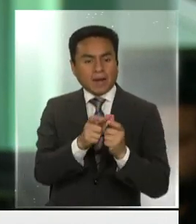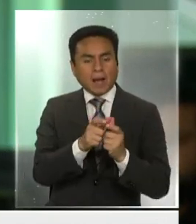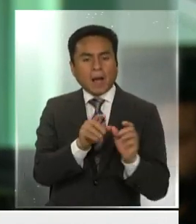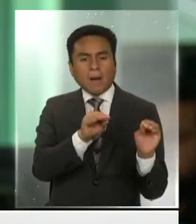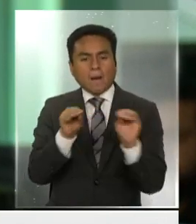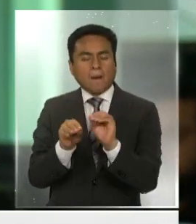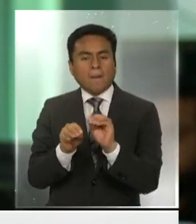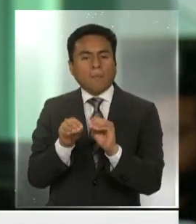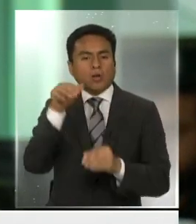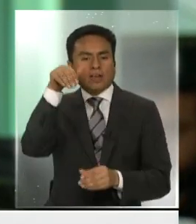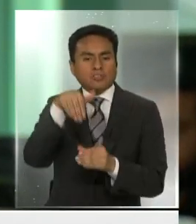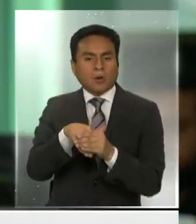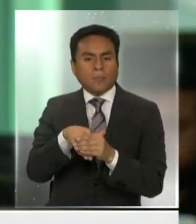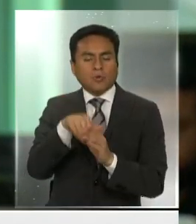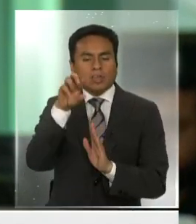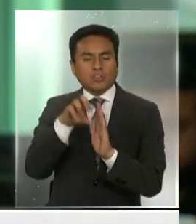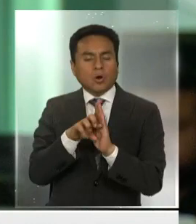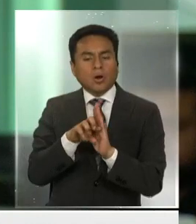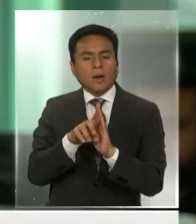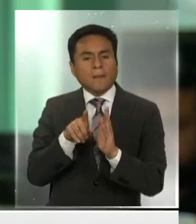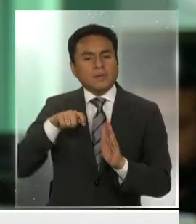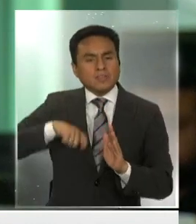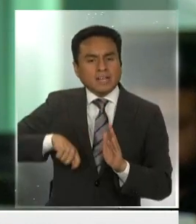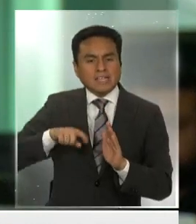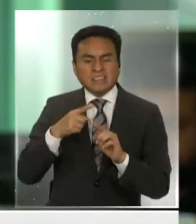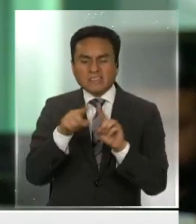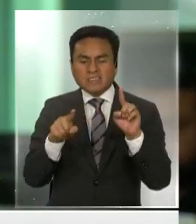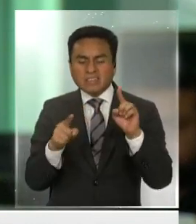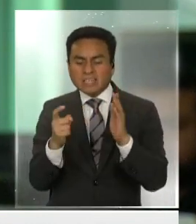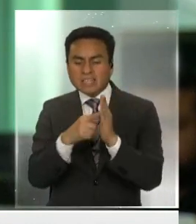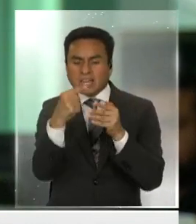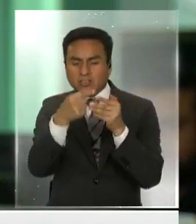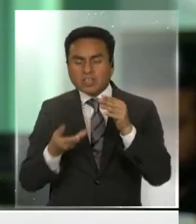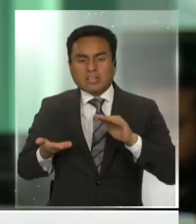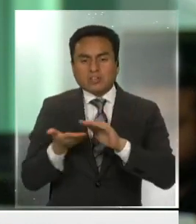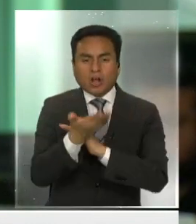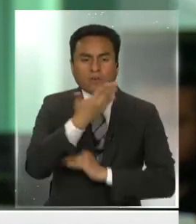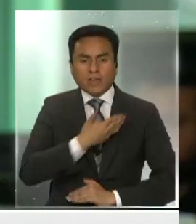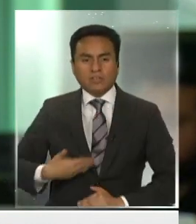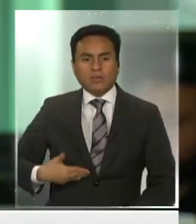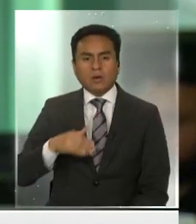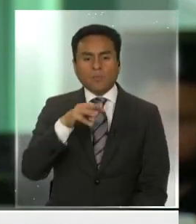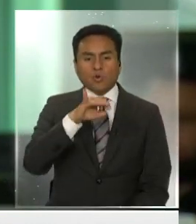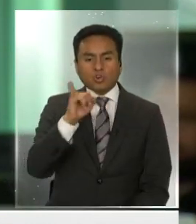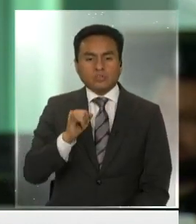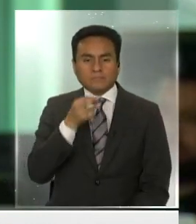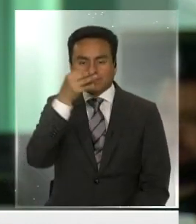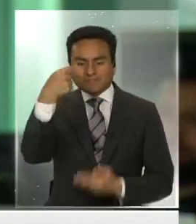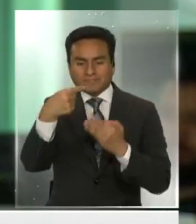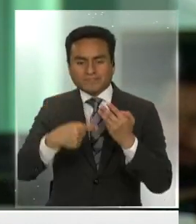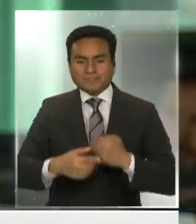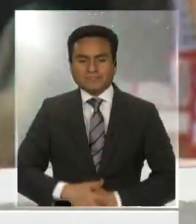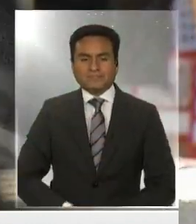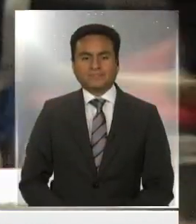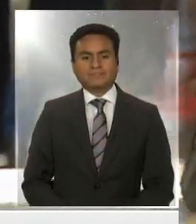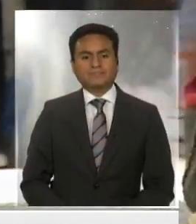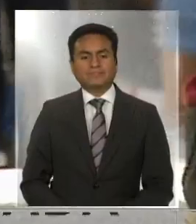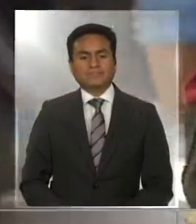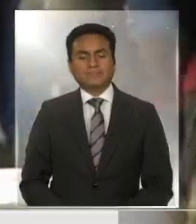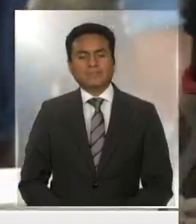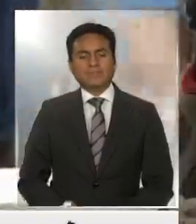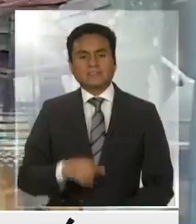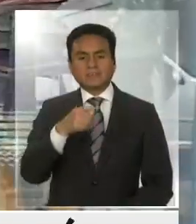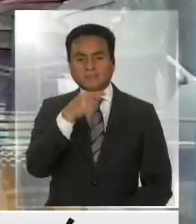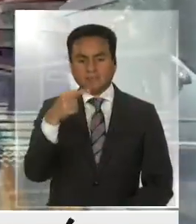votación del proyecto previsional por diferencias en las indicaciones que ingresó el gobierno. Catalina Muñoz nos va a contar detalles.